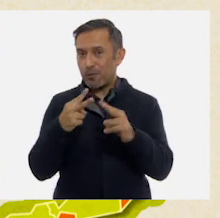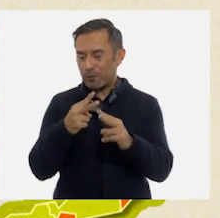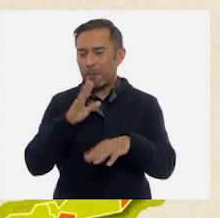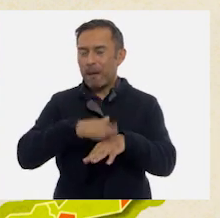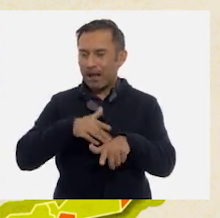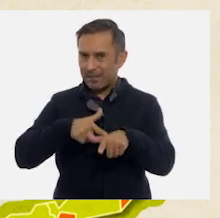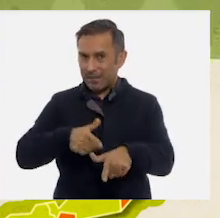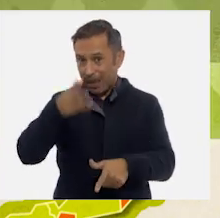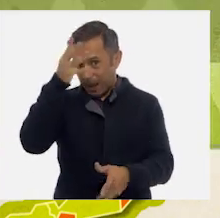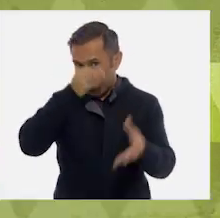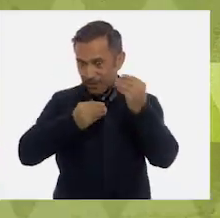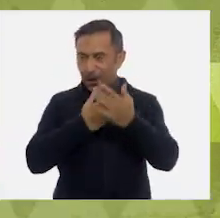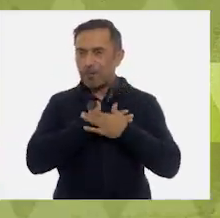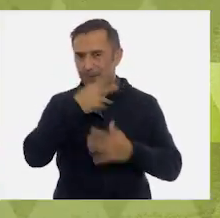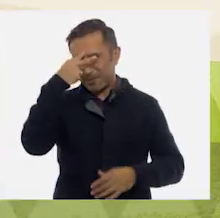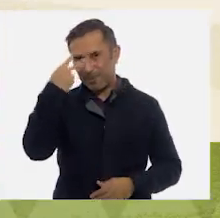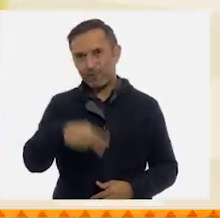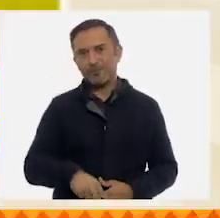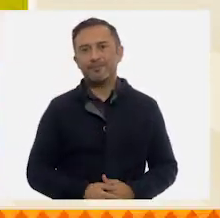México.